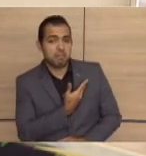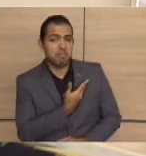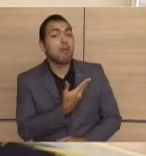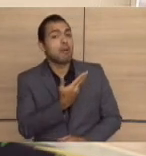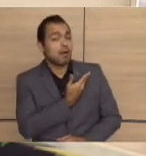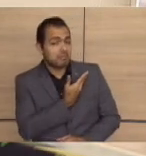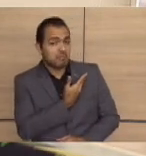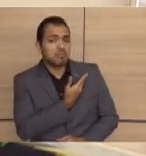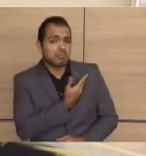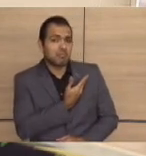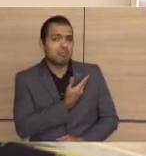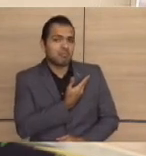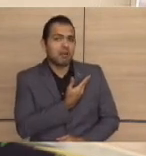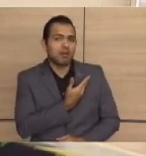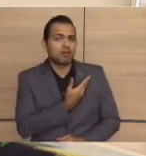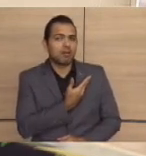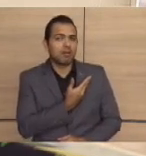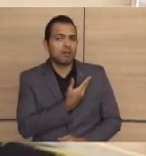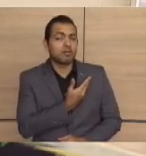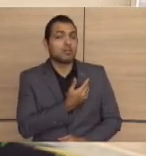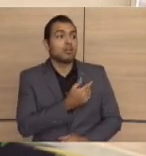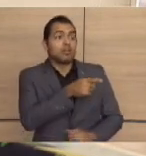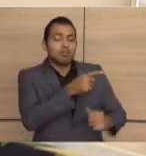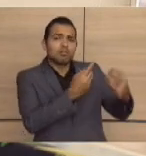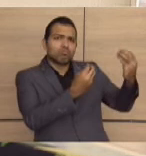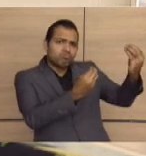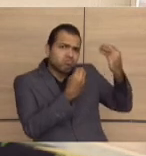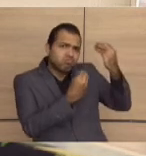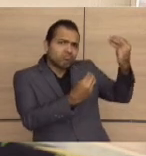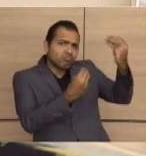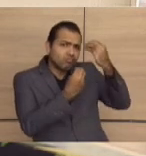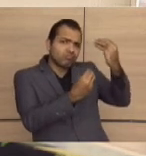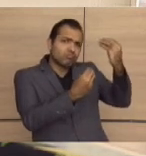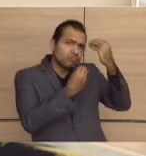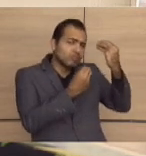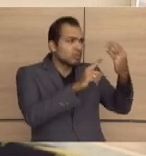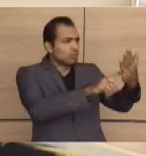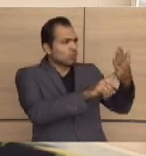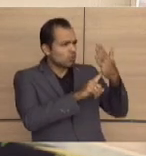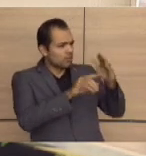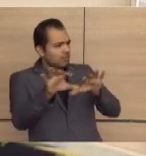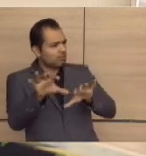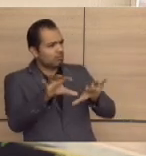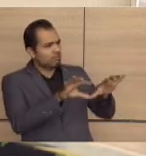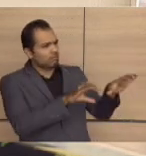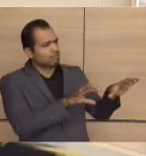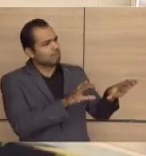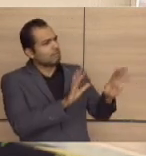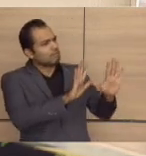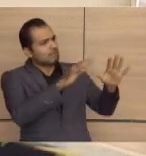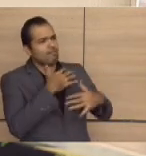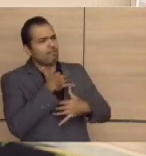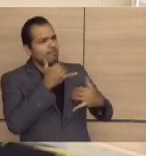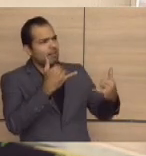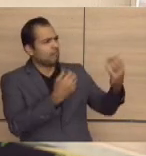ver. Sus hijos van a decir, oh, mi mamá me está formando en esto, mi mamá está feliz con lo que me está representando. Y él va a seguir